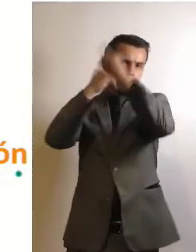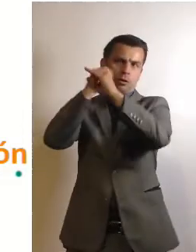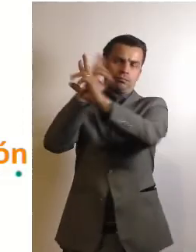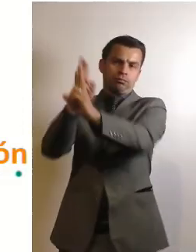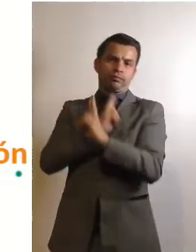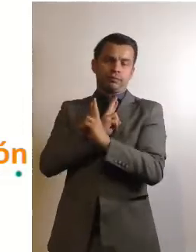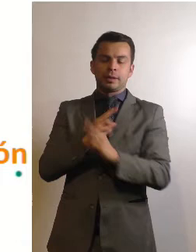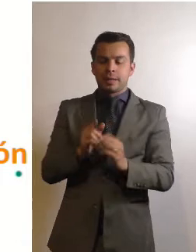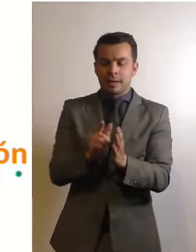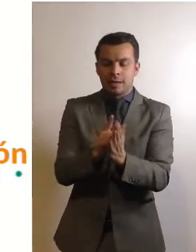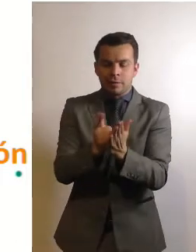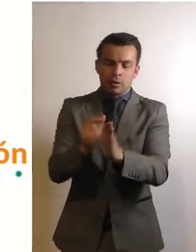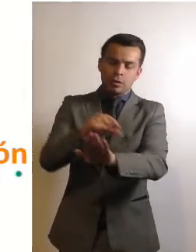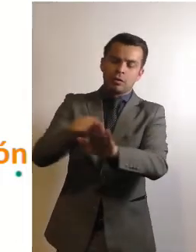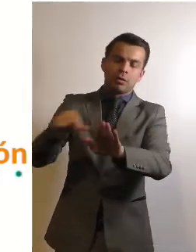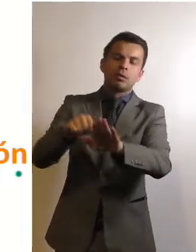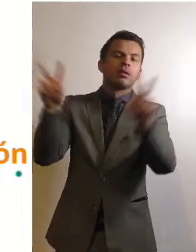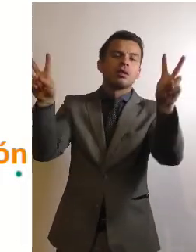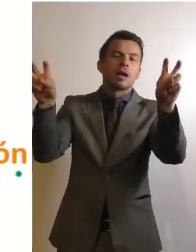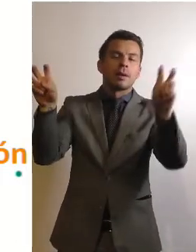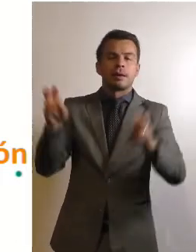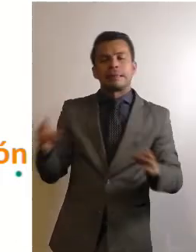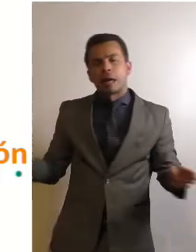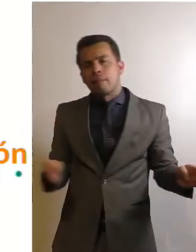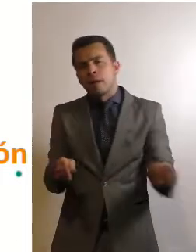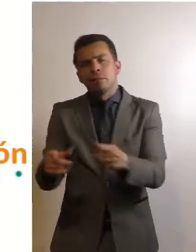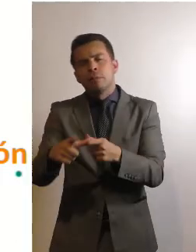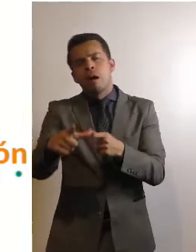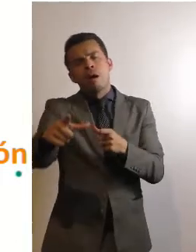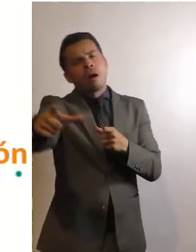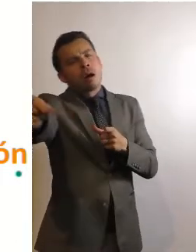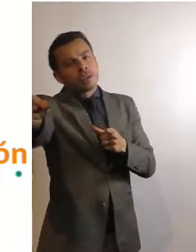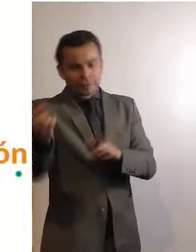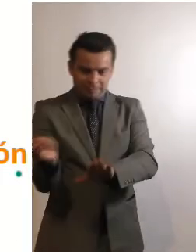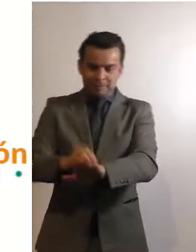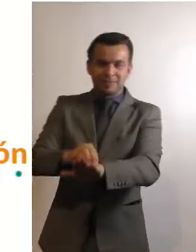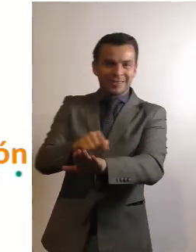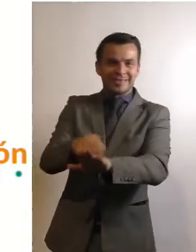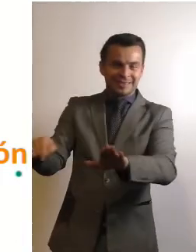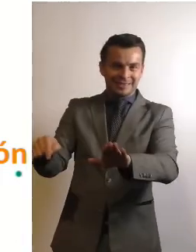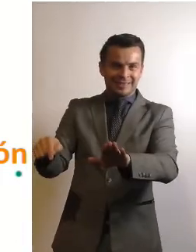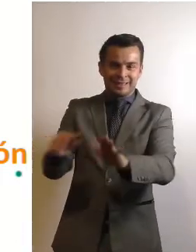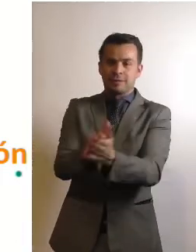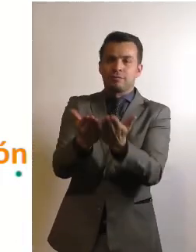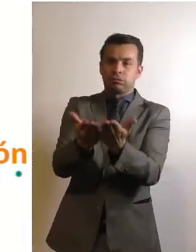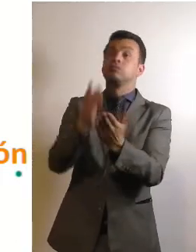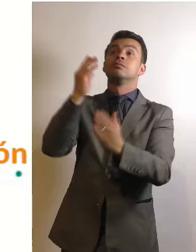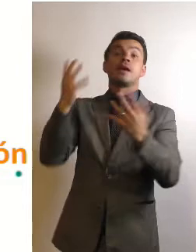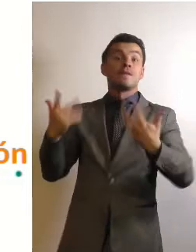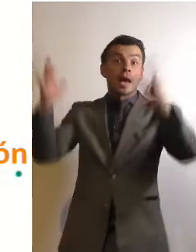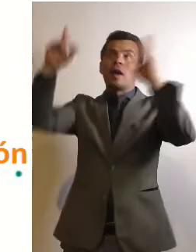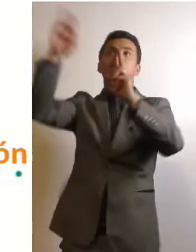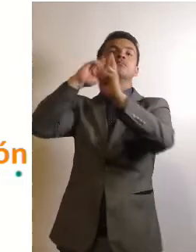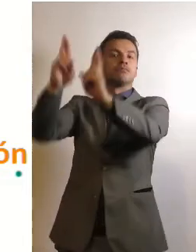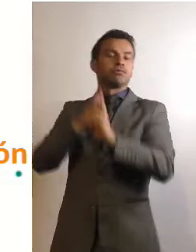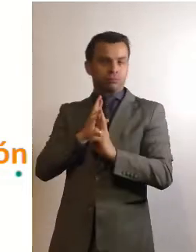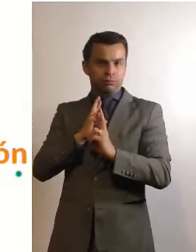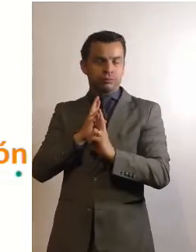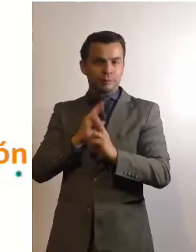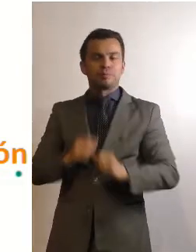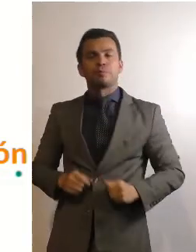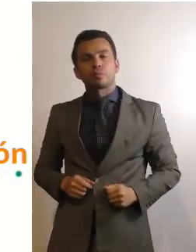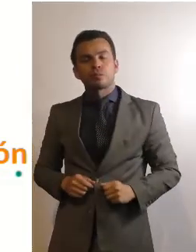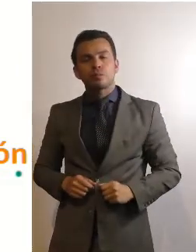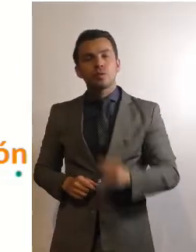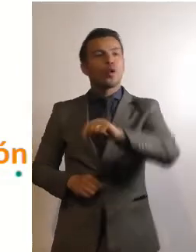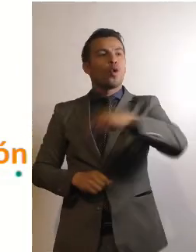un libro Camino Largo, el primer lugar en categoría Design Album Packaging del Gold